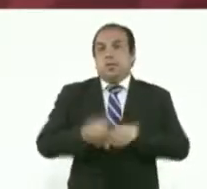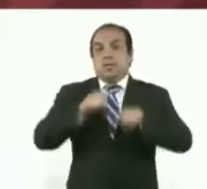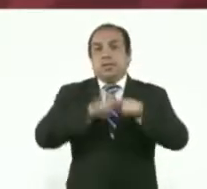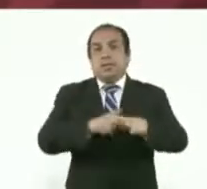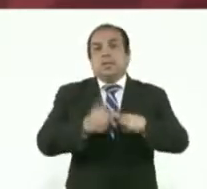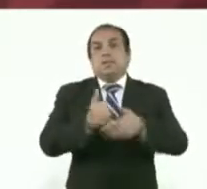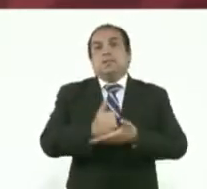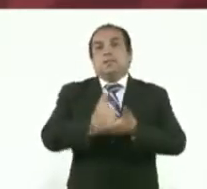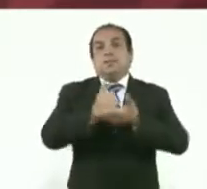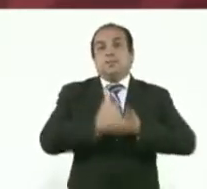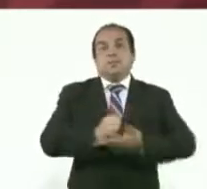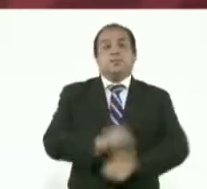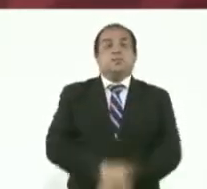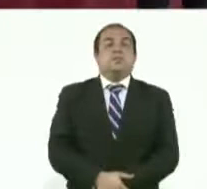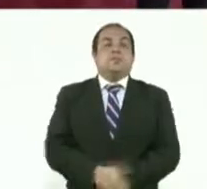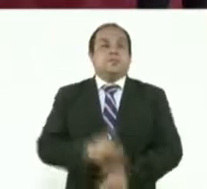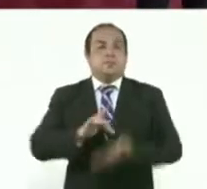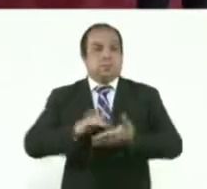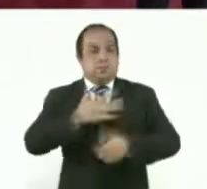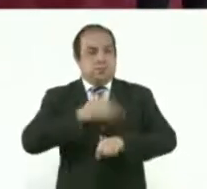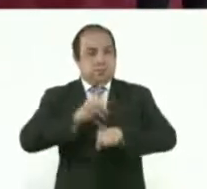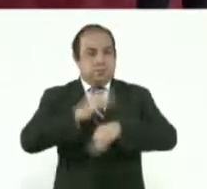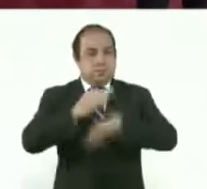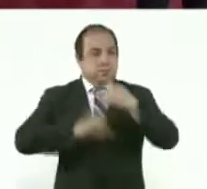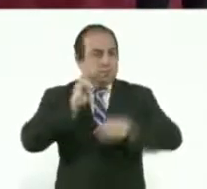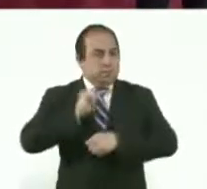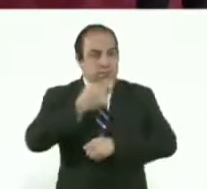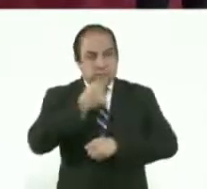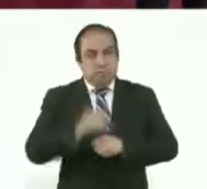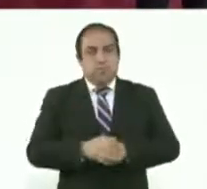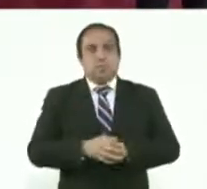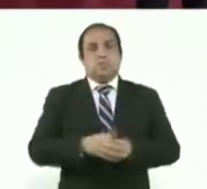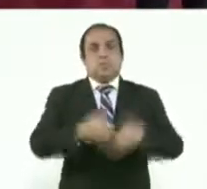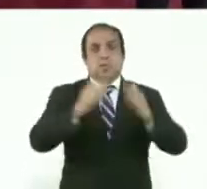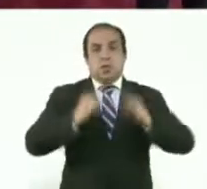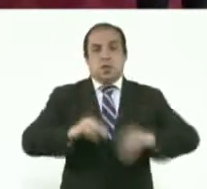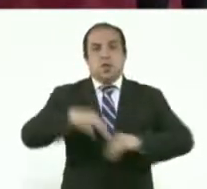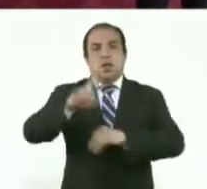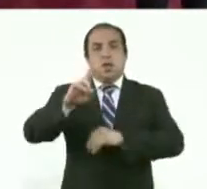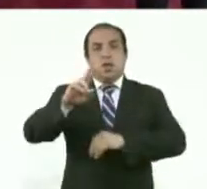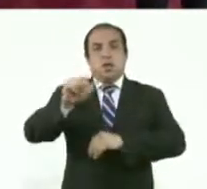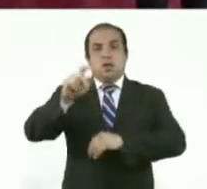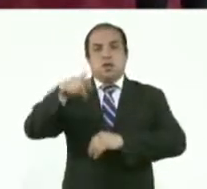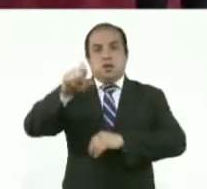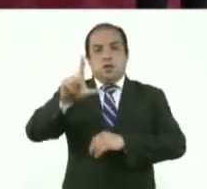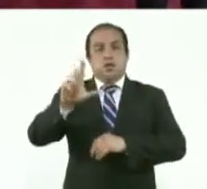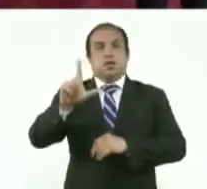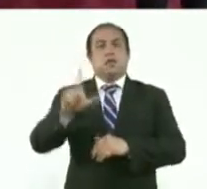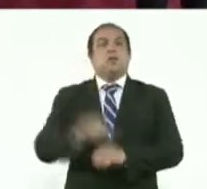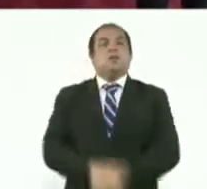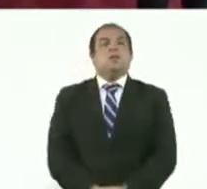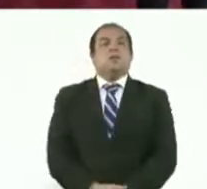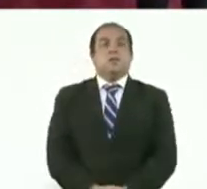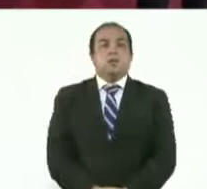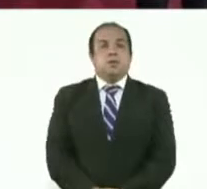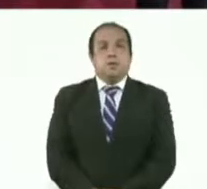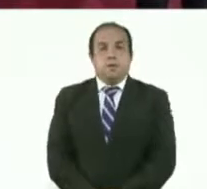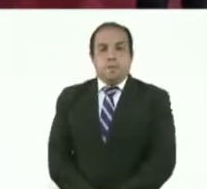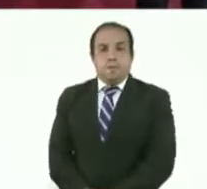seguir ayudando. Muchas gracias, buen día a todas y todos. Bueno. Continuamos con la pregunta de Raquel Flores de Grupo Fórmula.